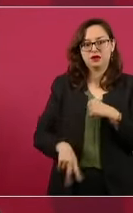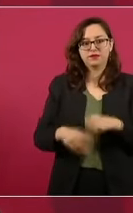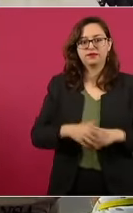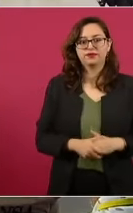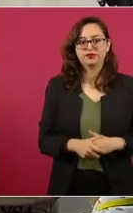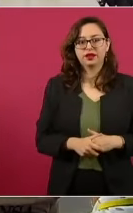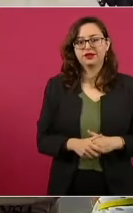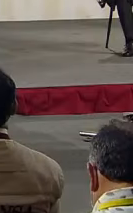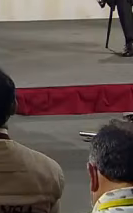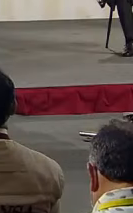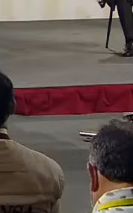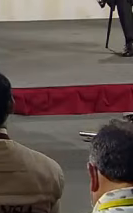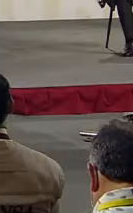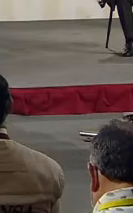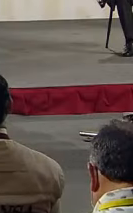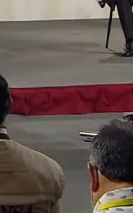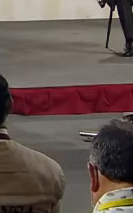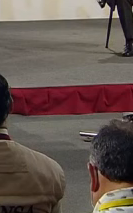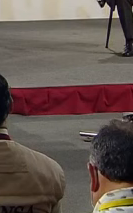realmente para sus